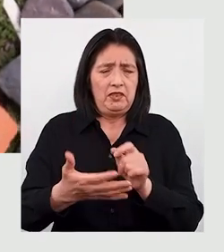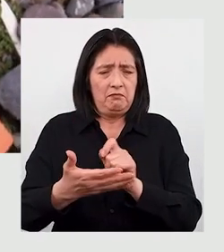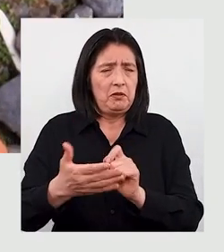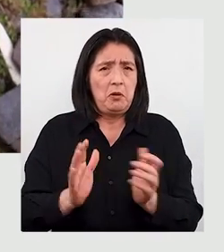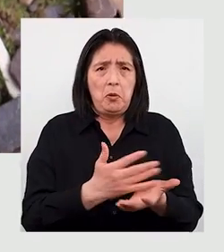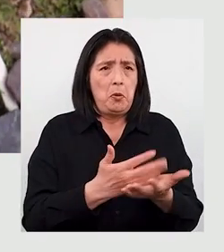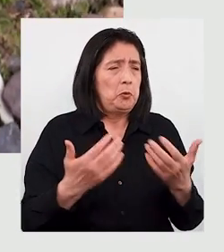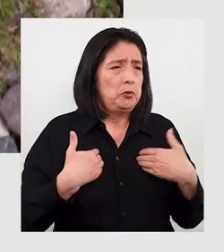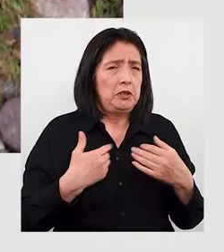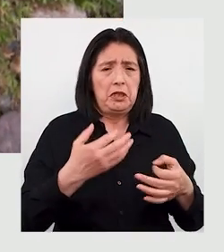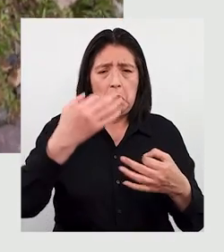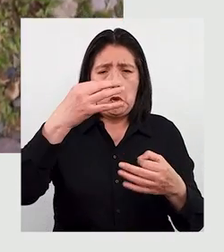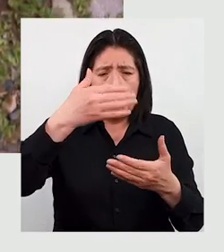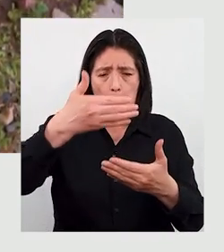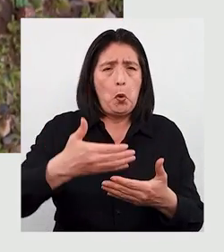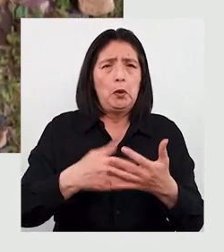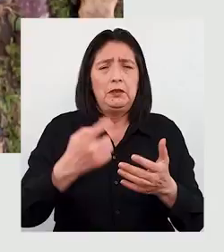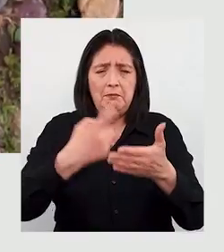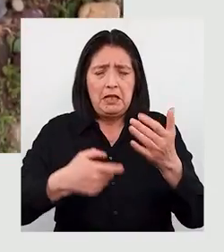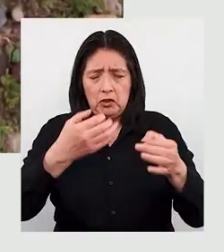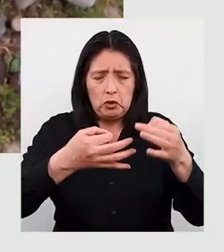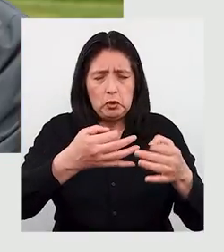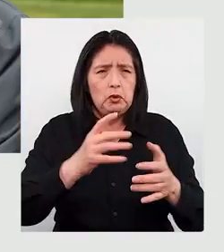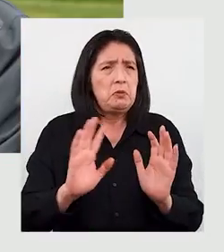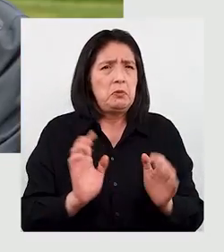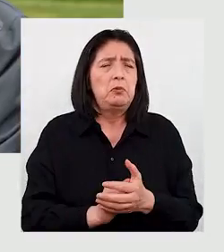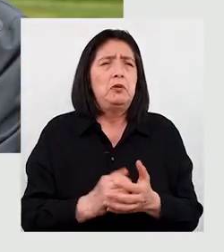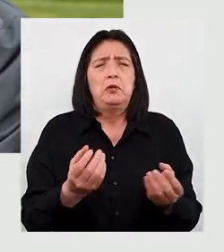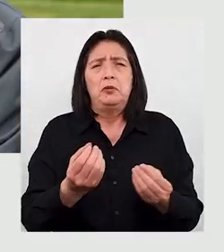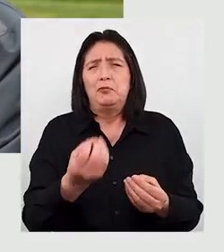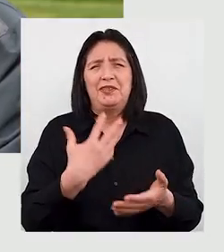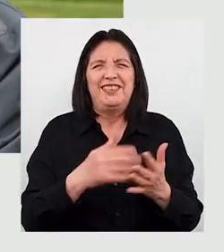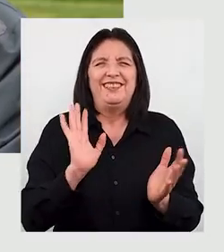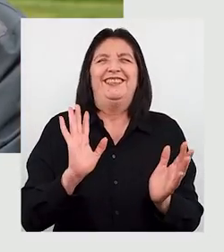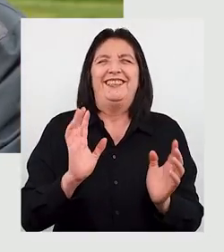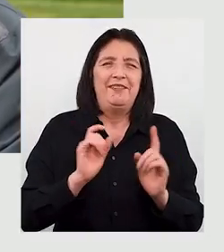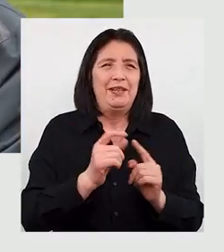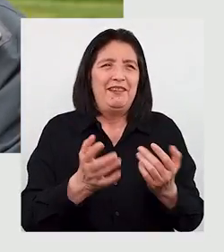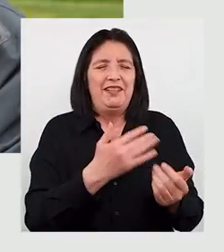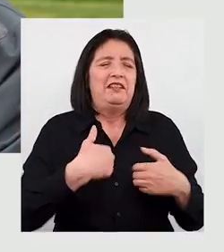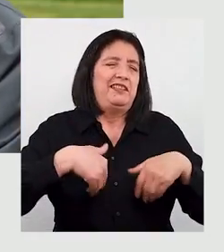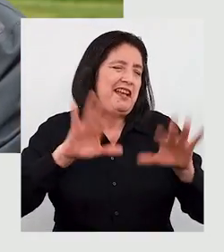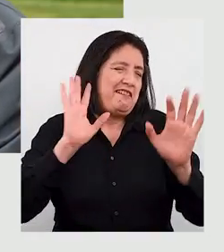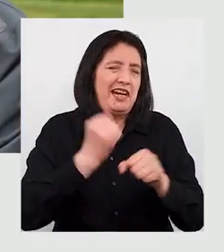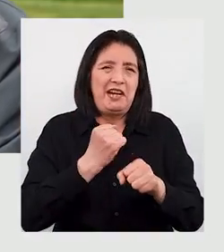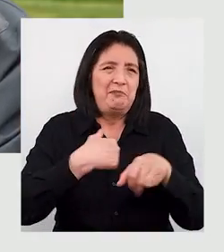no teníamos hojas de costos, como se dice vulgarmente, trabajamos al